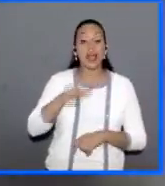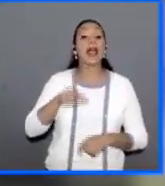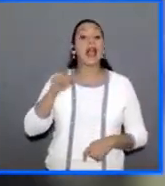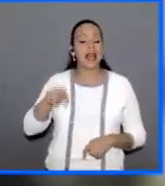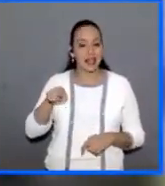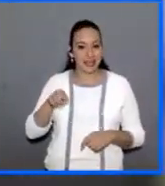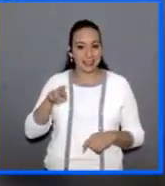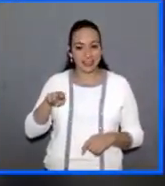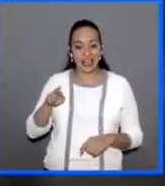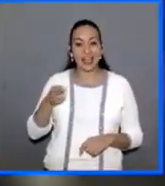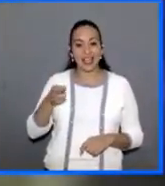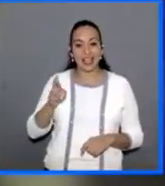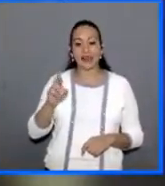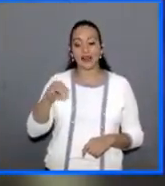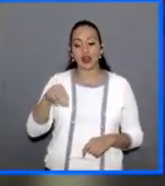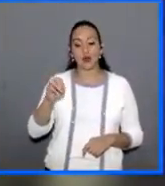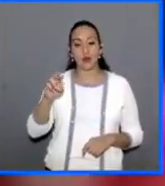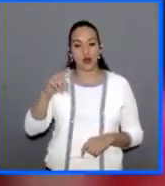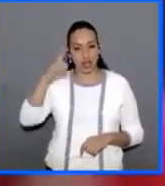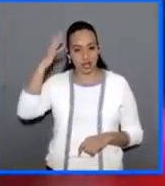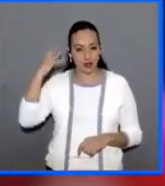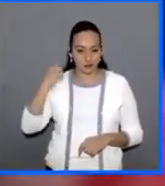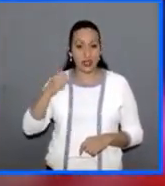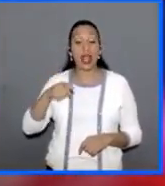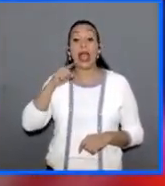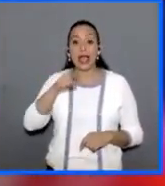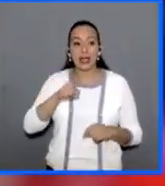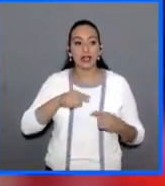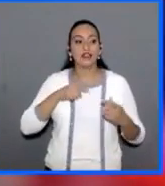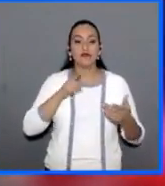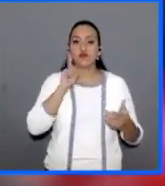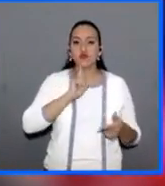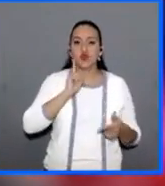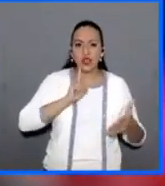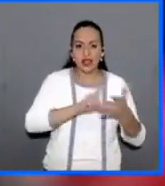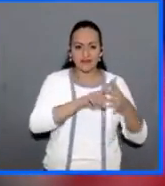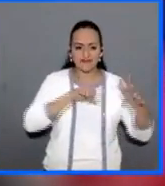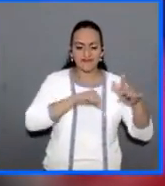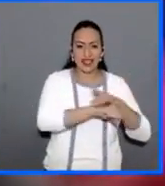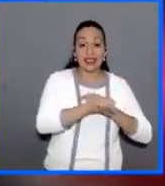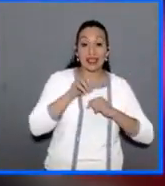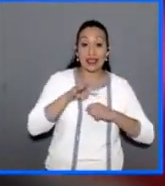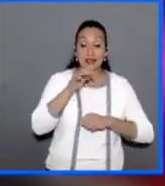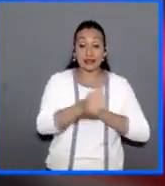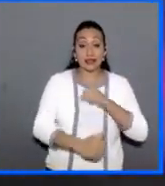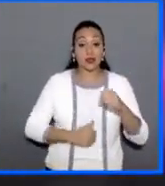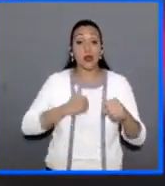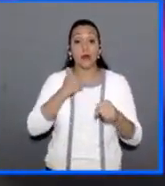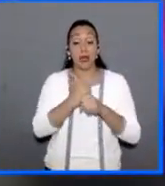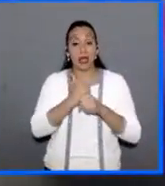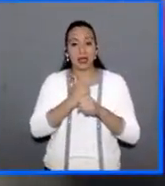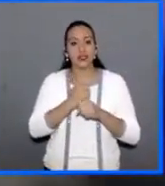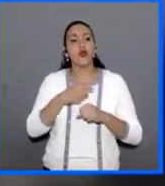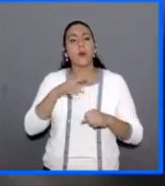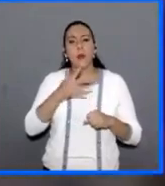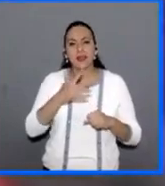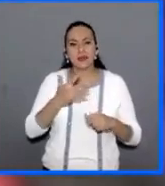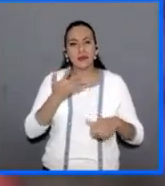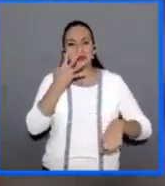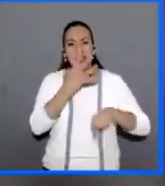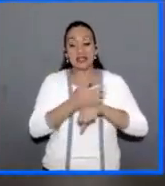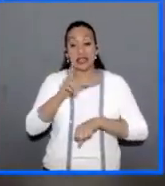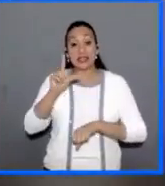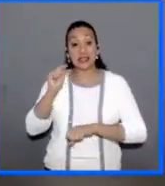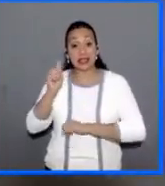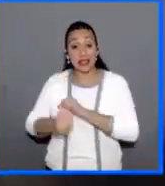Morelos, lugar en el que estuvo privada de la libertad por más de 19 años, purgando una condena de más de 70 años por el delito